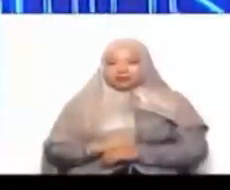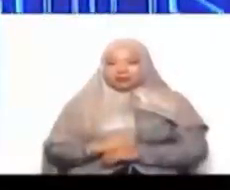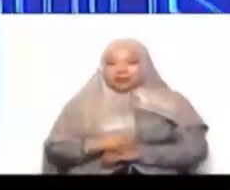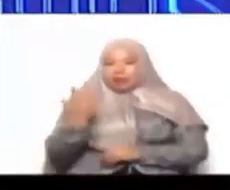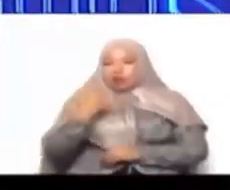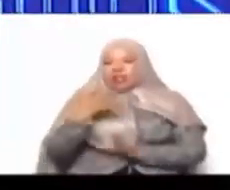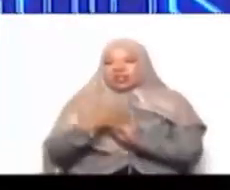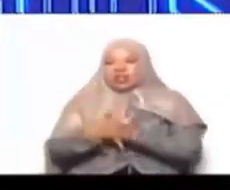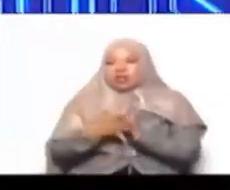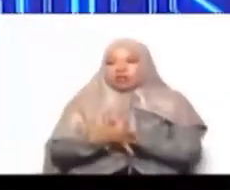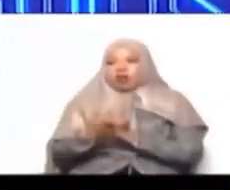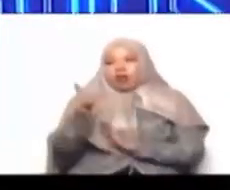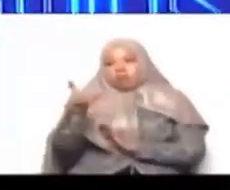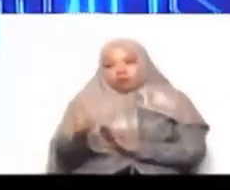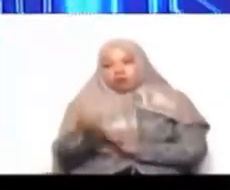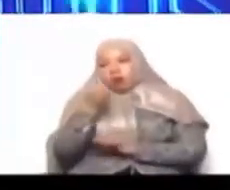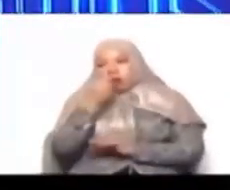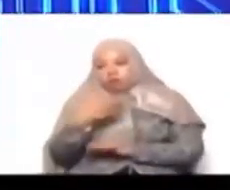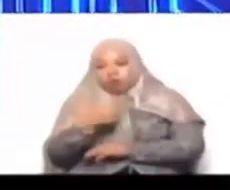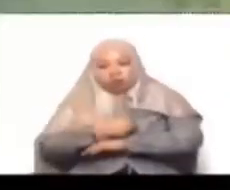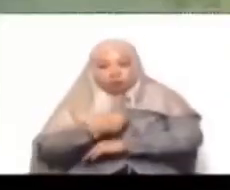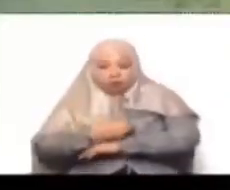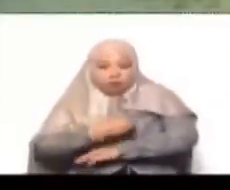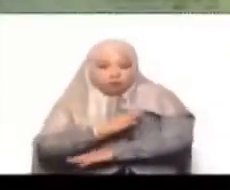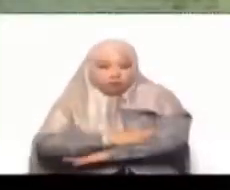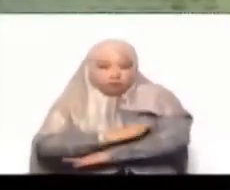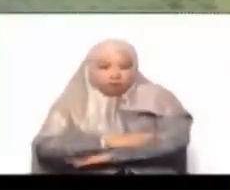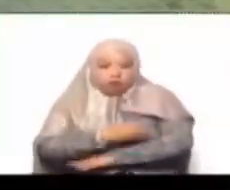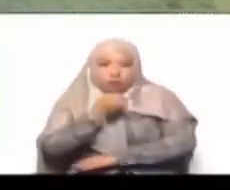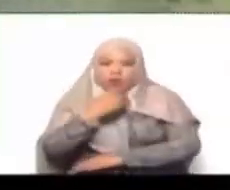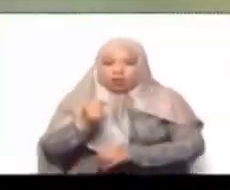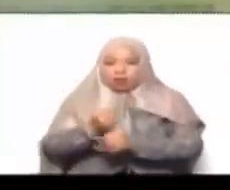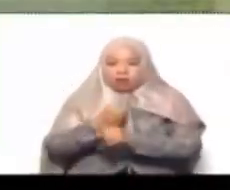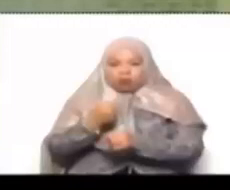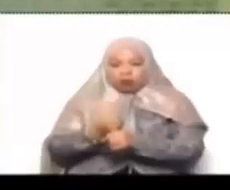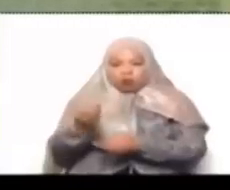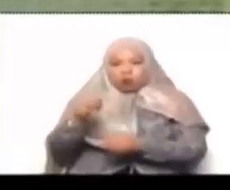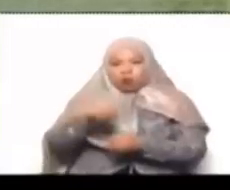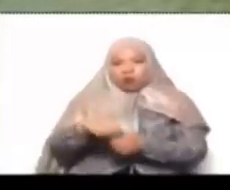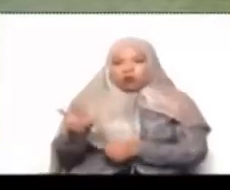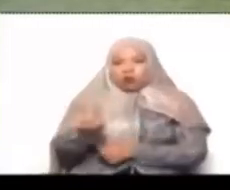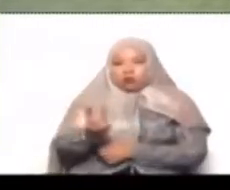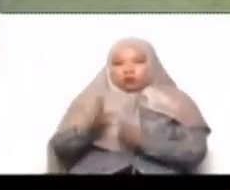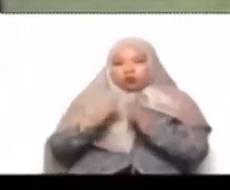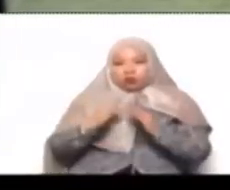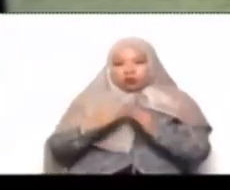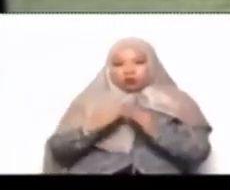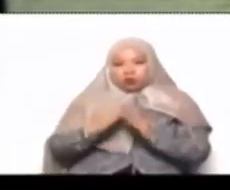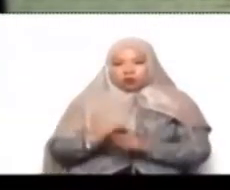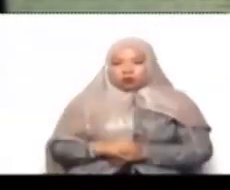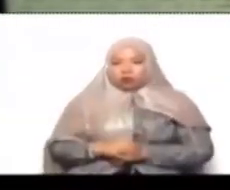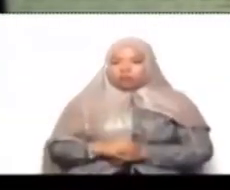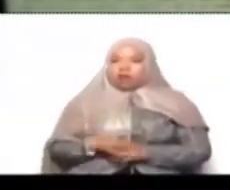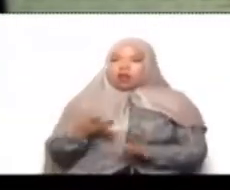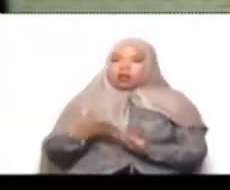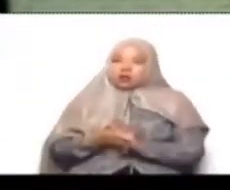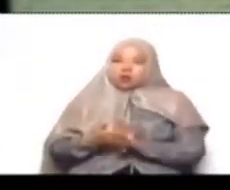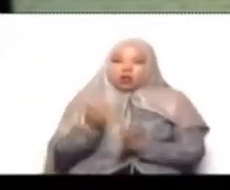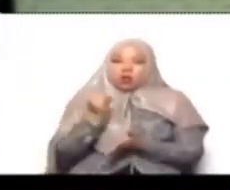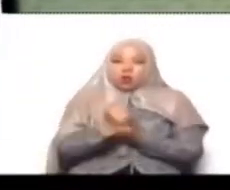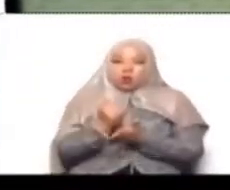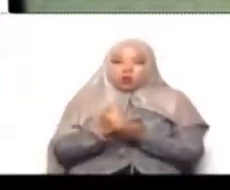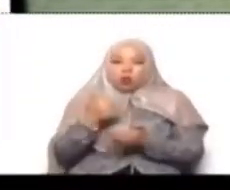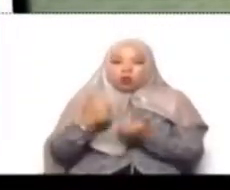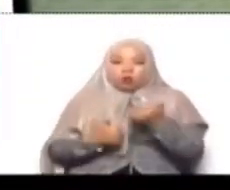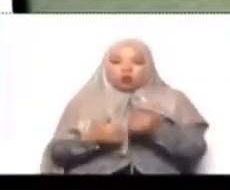a reflexionar, ¿no? Estábamos en plena Semana Santa, sobre precisamente la inscripción de la candidatura del gobernador del